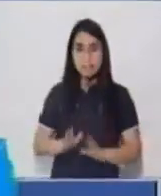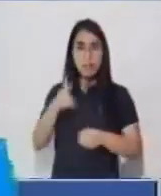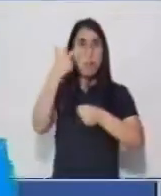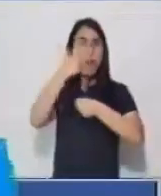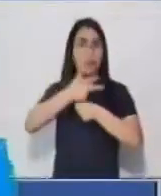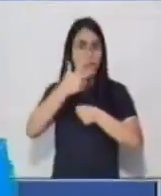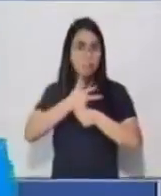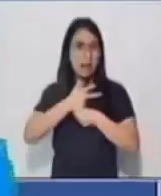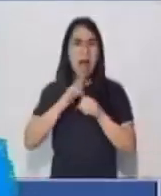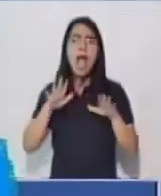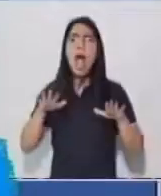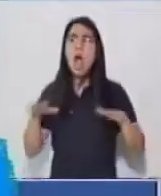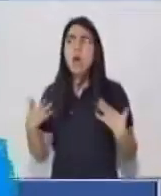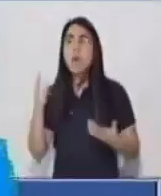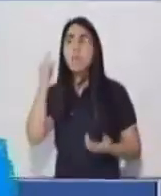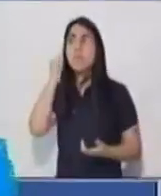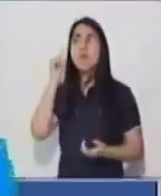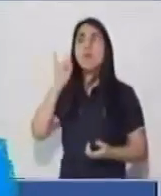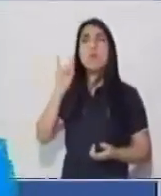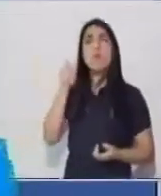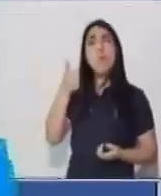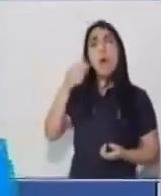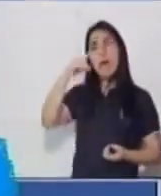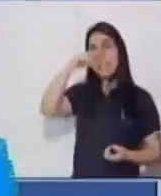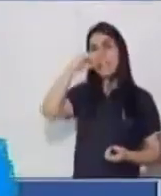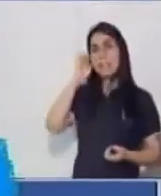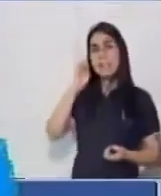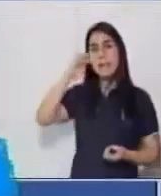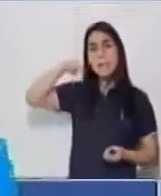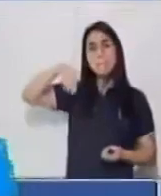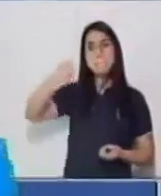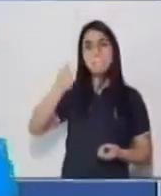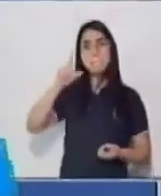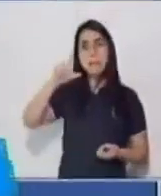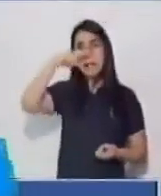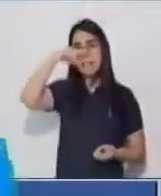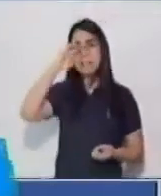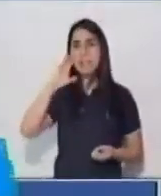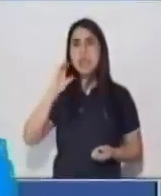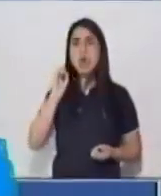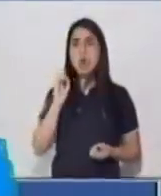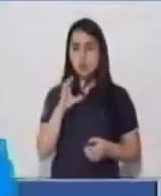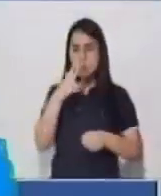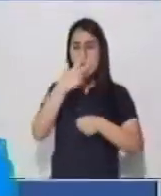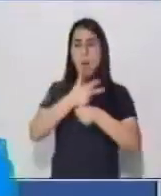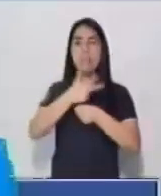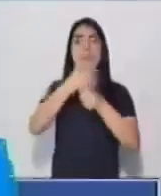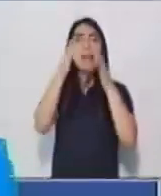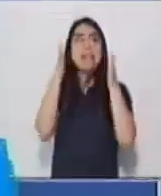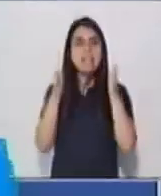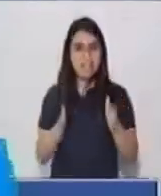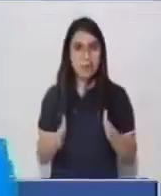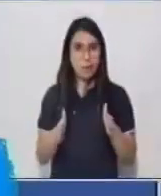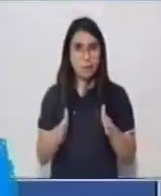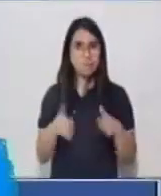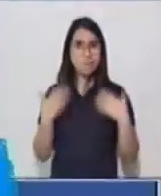si hablamos en primera persona, guatemalteco o guatemaltecos. Aquí tengo otros